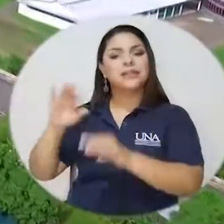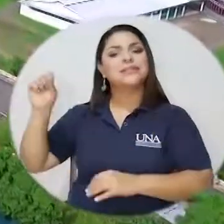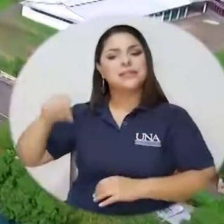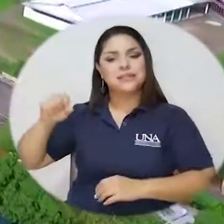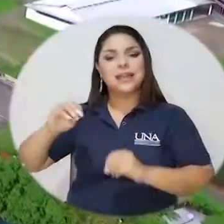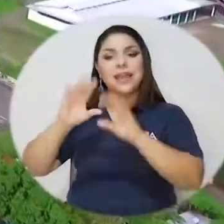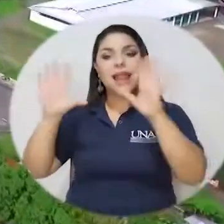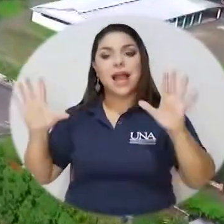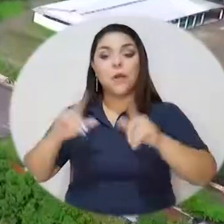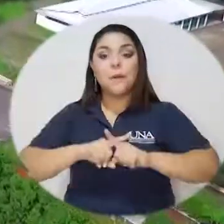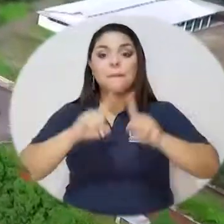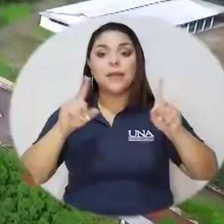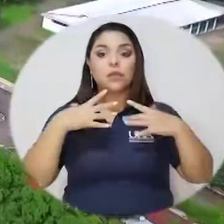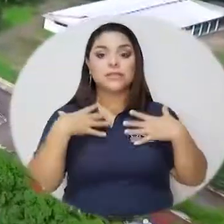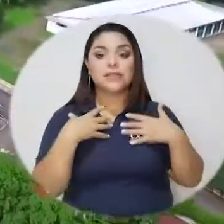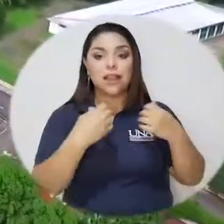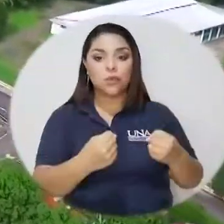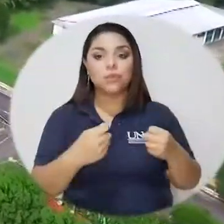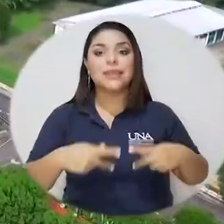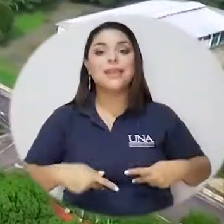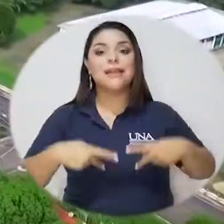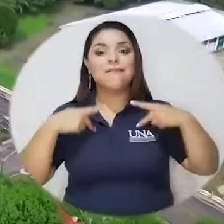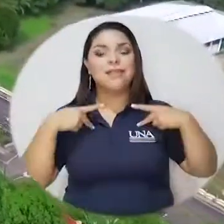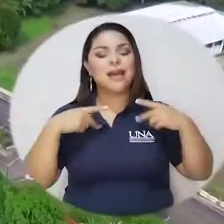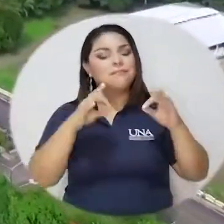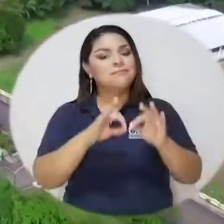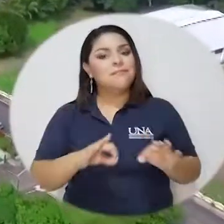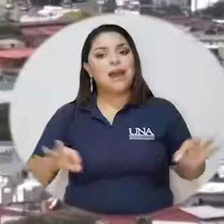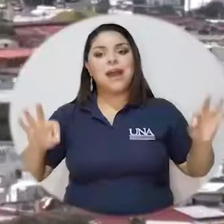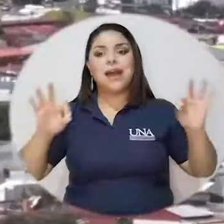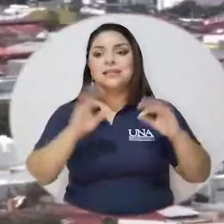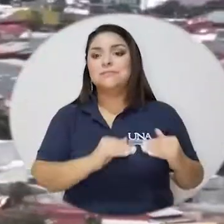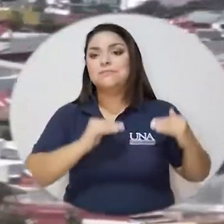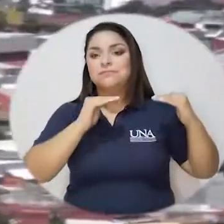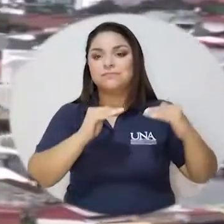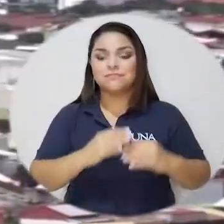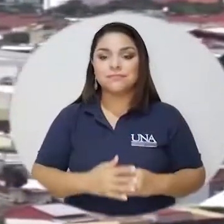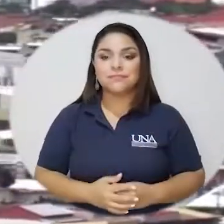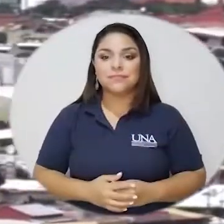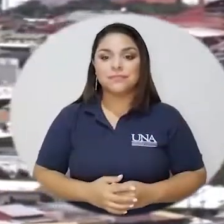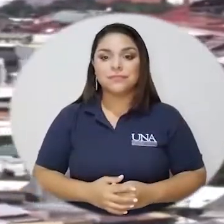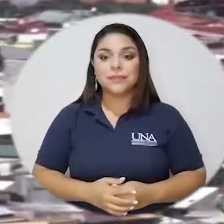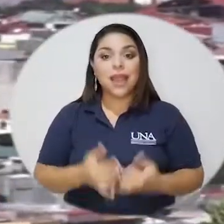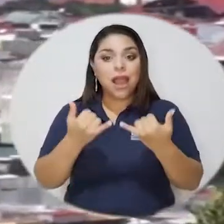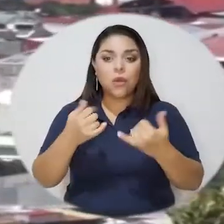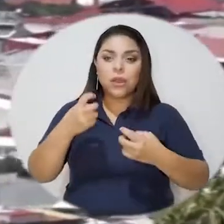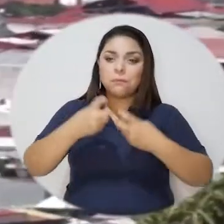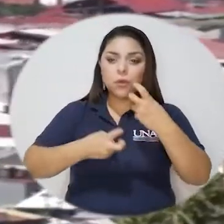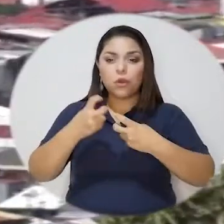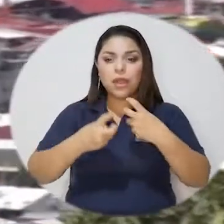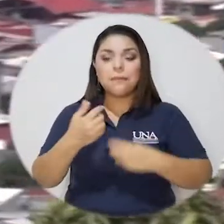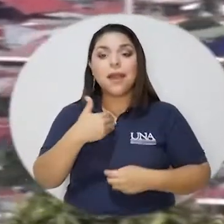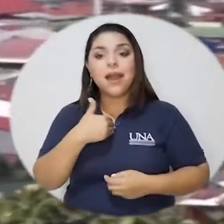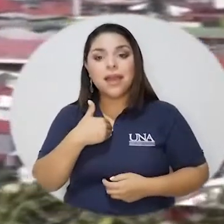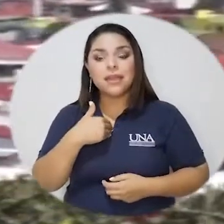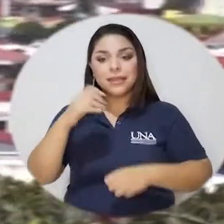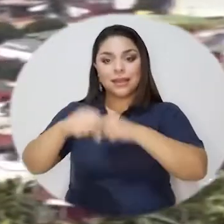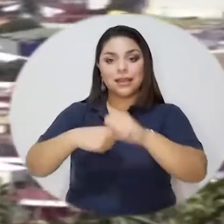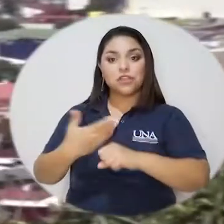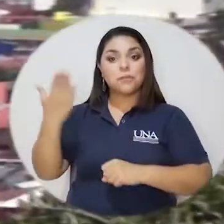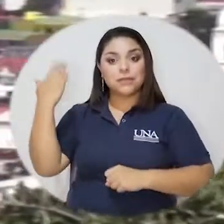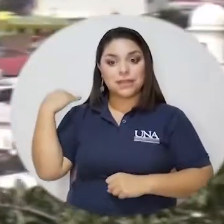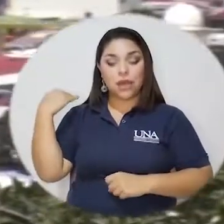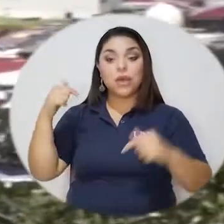la salud y la vida de las personas es fundamental. Ahora, el problema que tenemos, tanto del año pasado como de